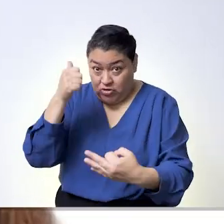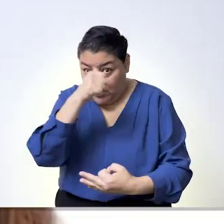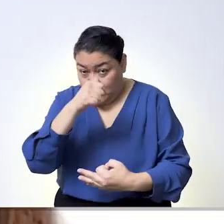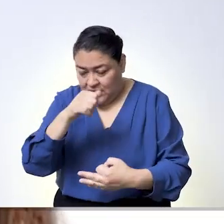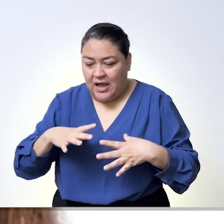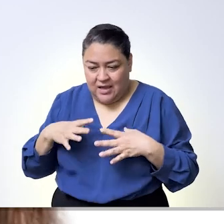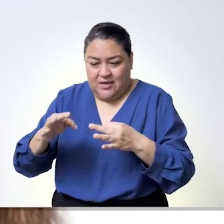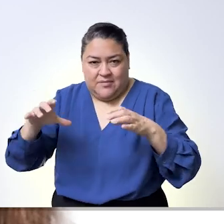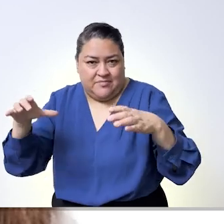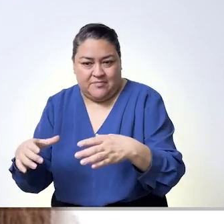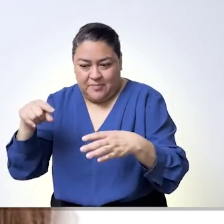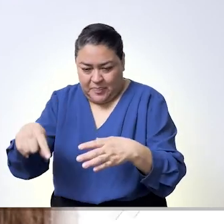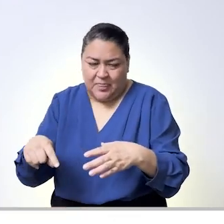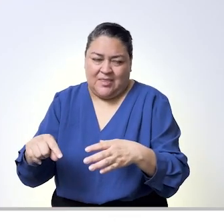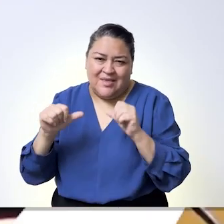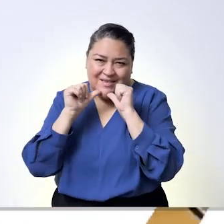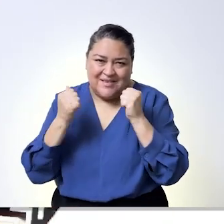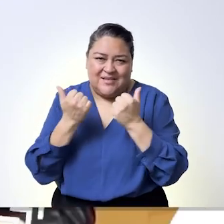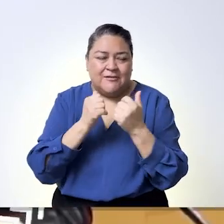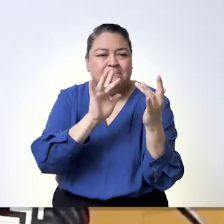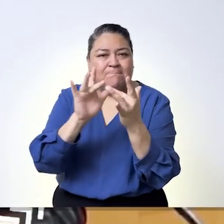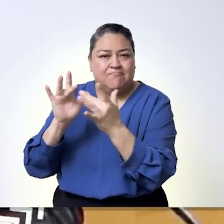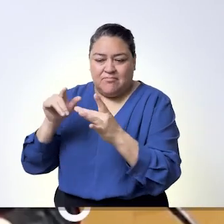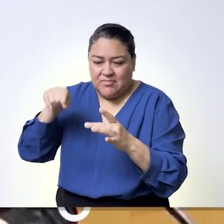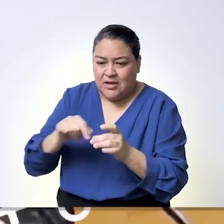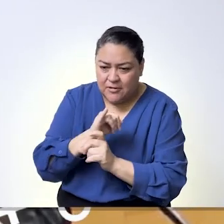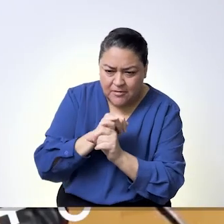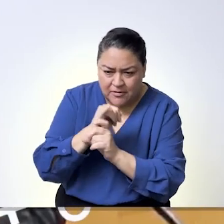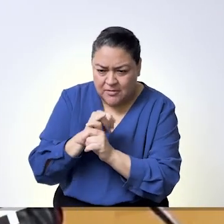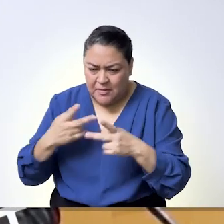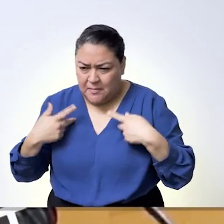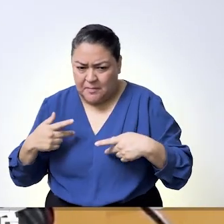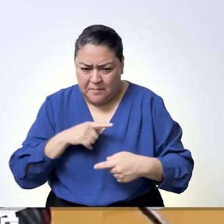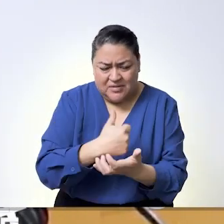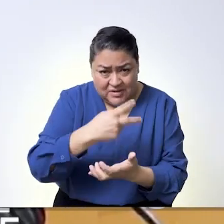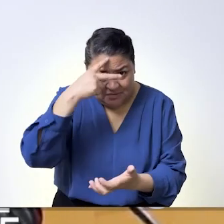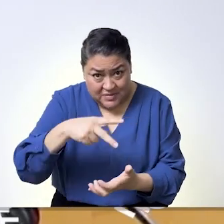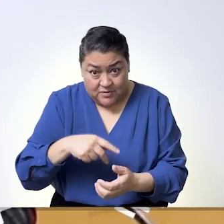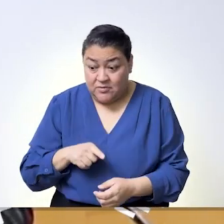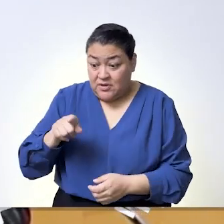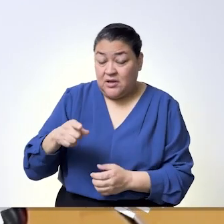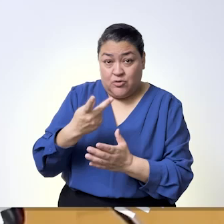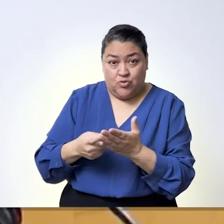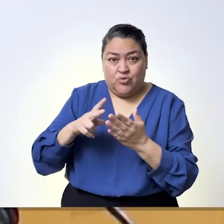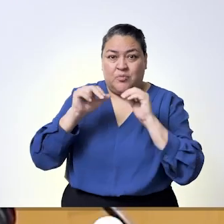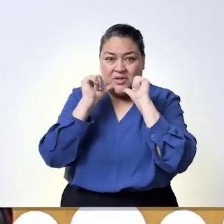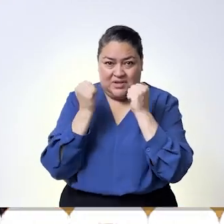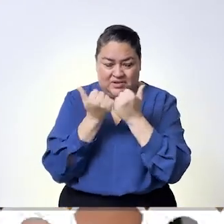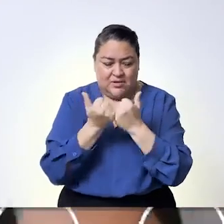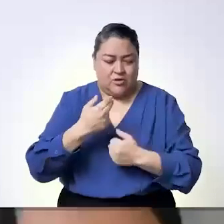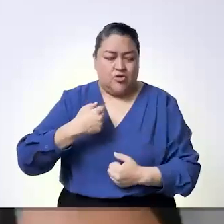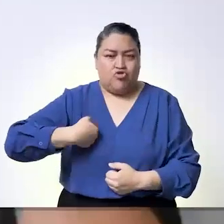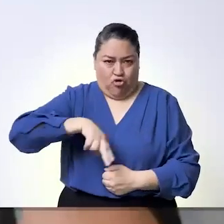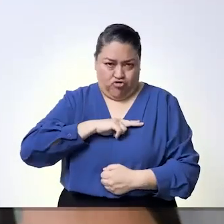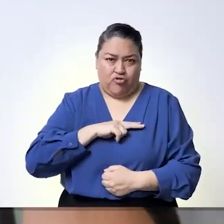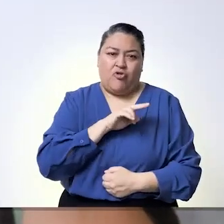personas autistas. Integrante de la Red Multidisciplinaria para la Investigación sobre la Discriminación en Ciudad de México. Creadora de